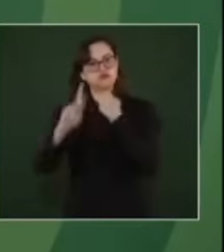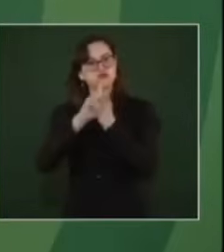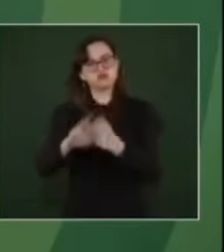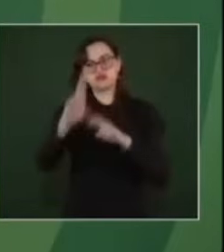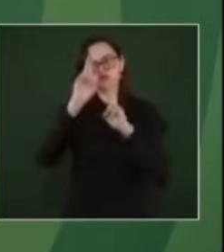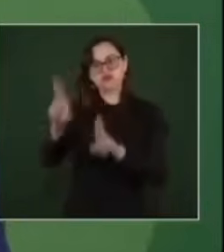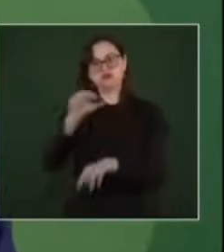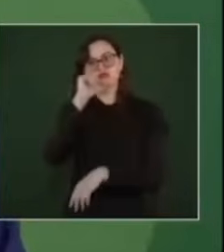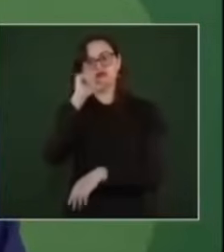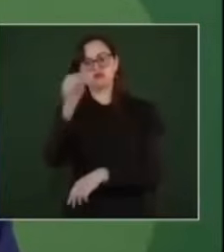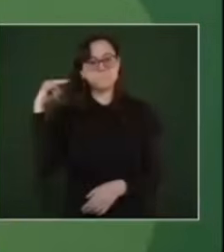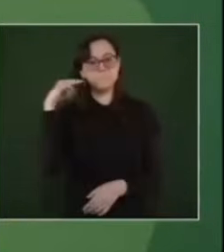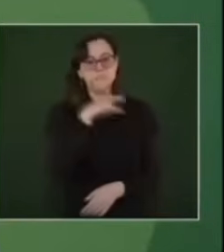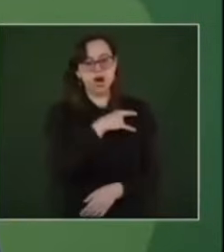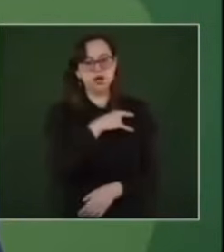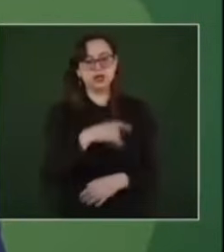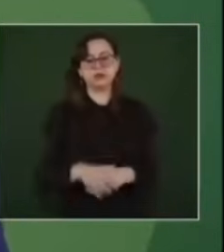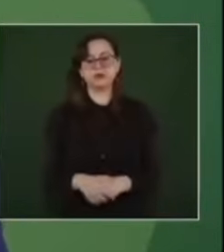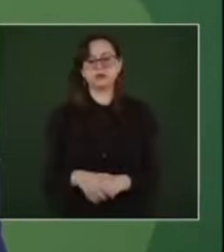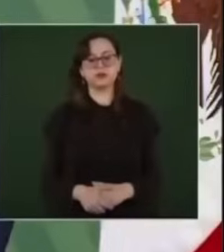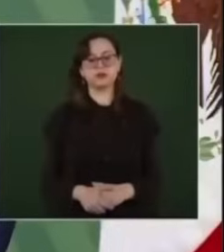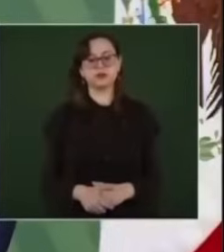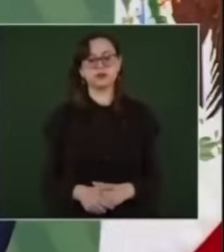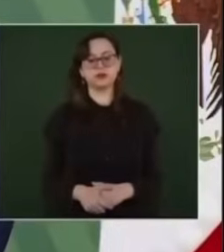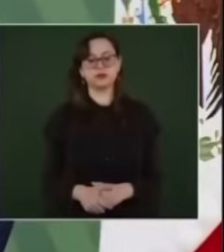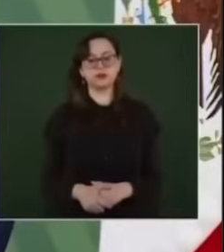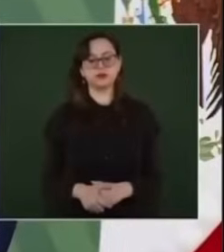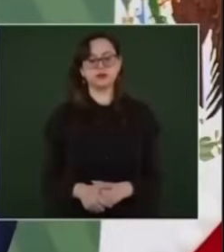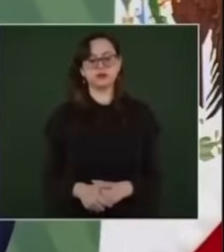inhumano hipócrita y corrupto